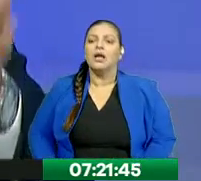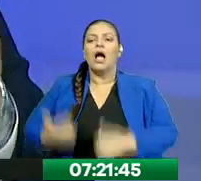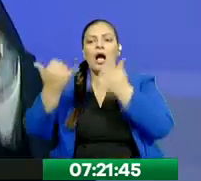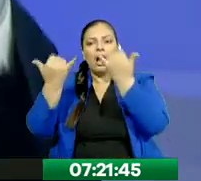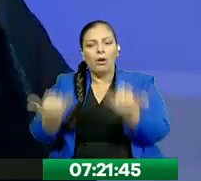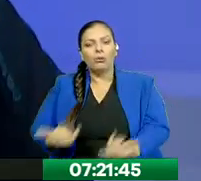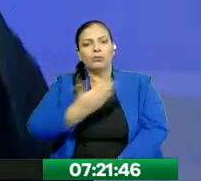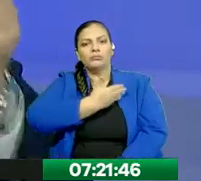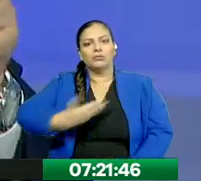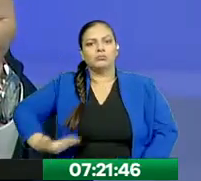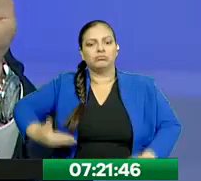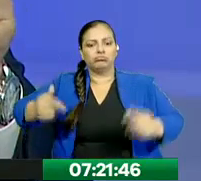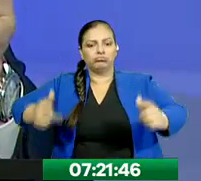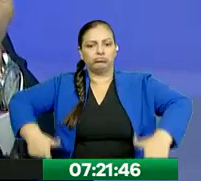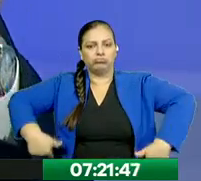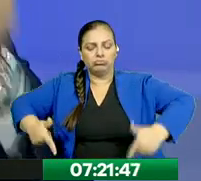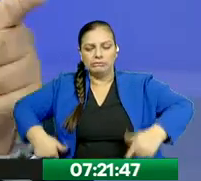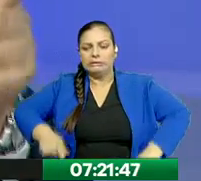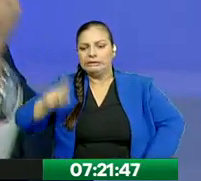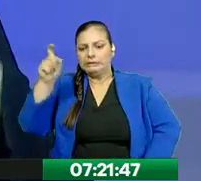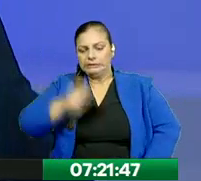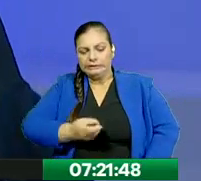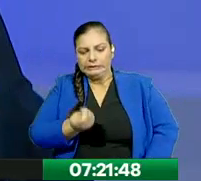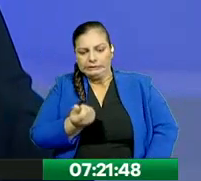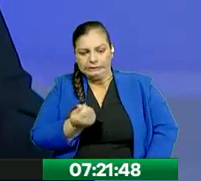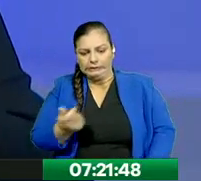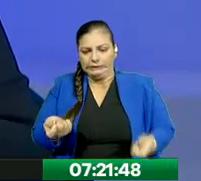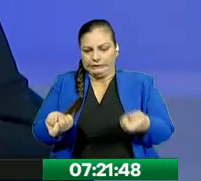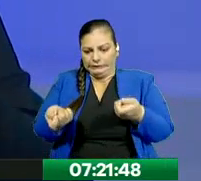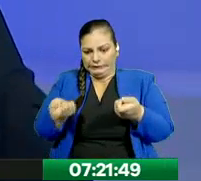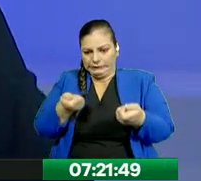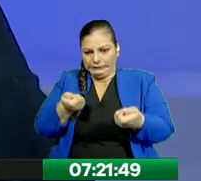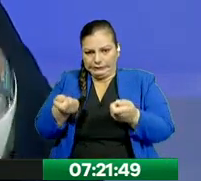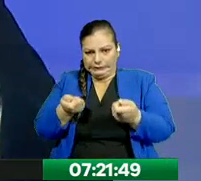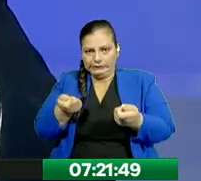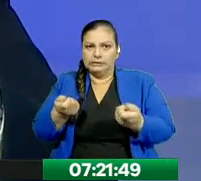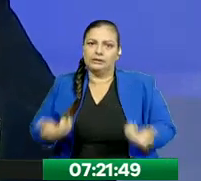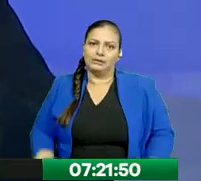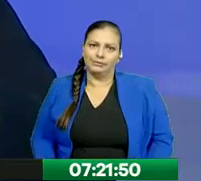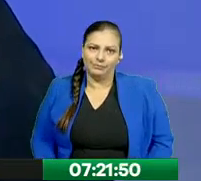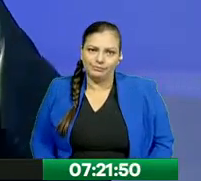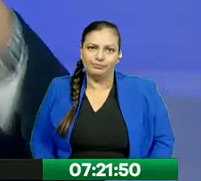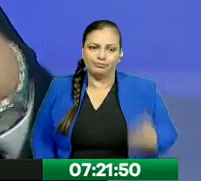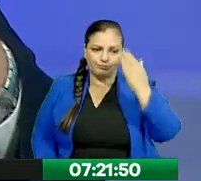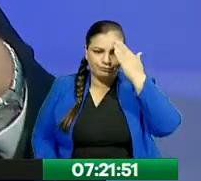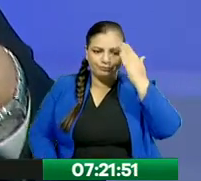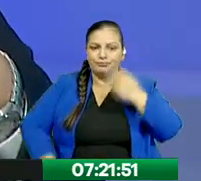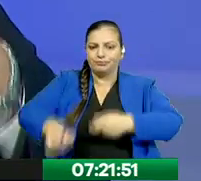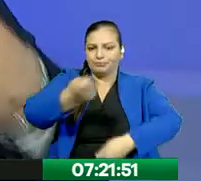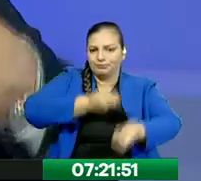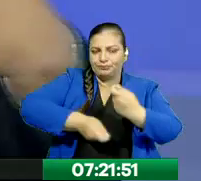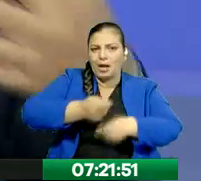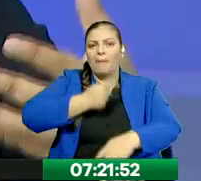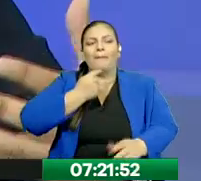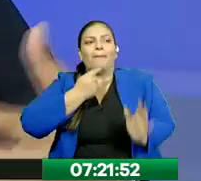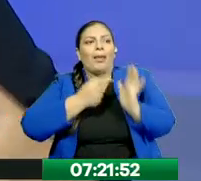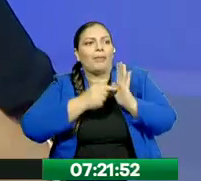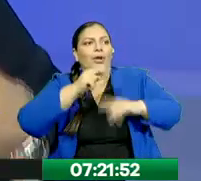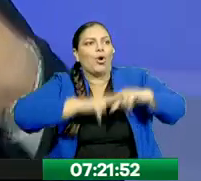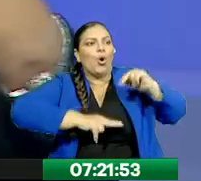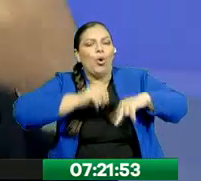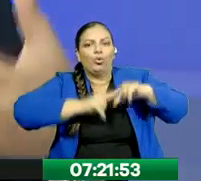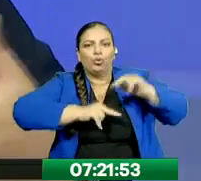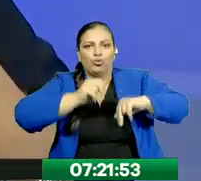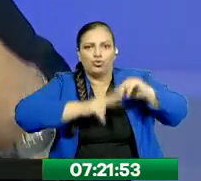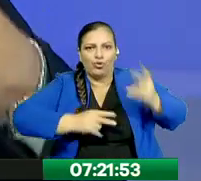política económica a reducir el gasto corriente y más no el gasto de inversión. Porque usted sabe que, por ejemplo, la población sigue creciendo, son